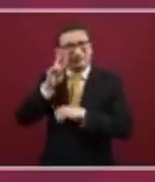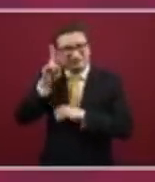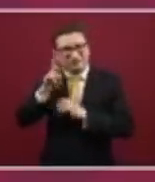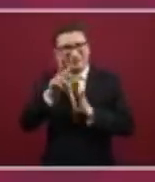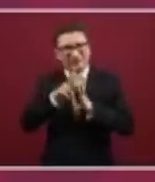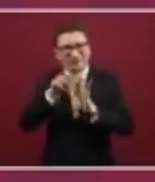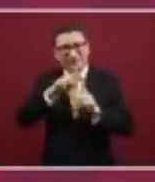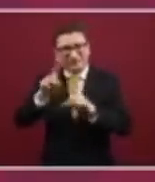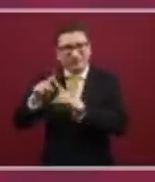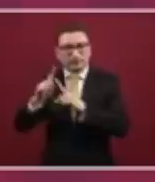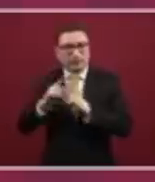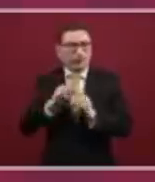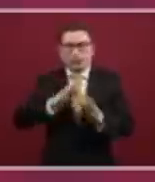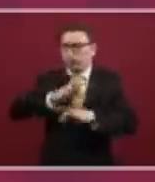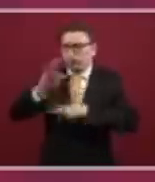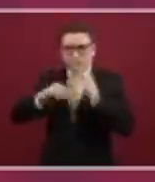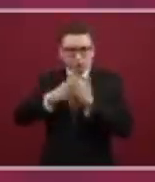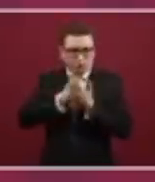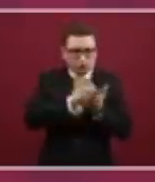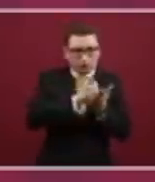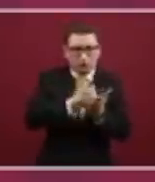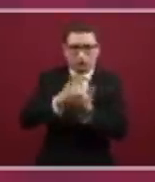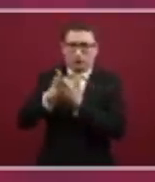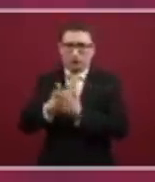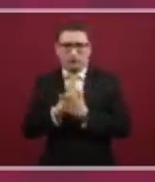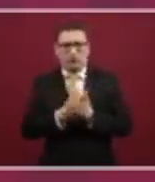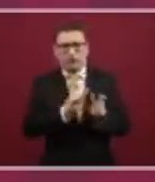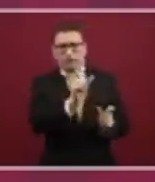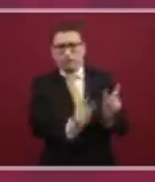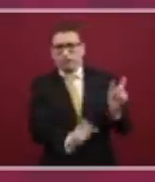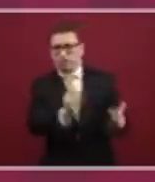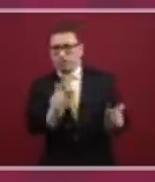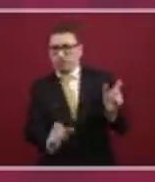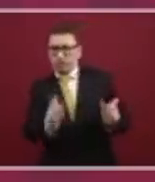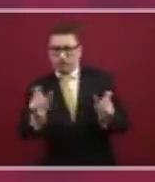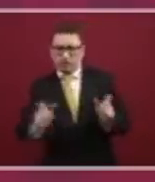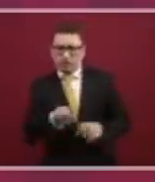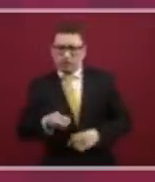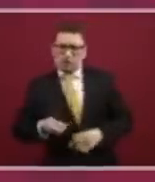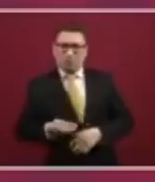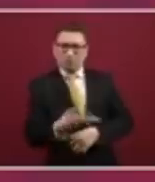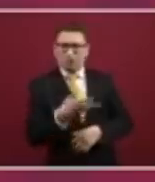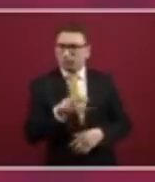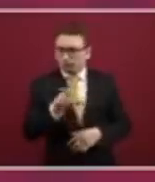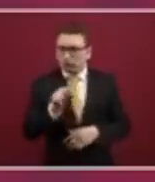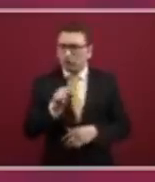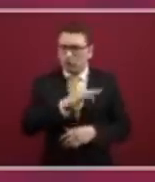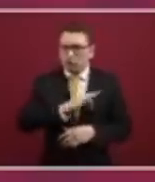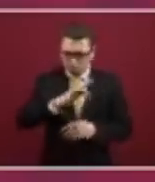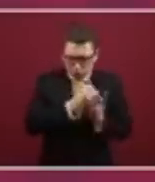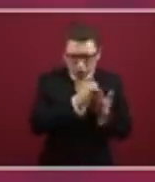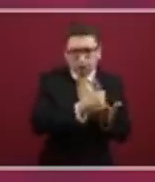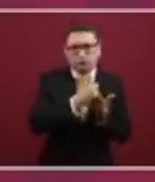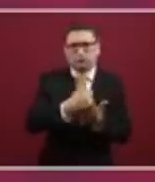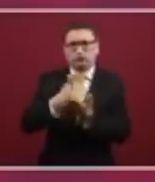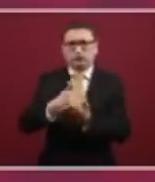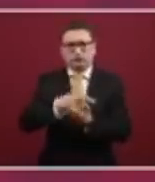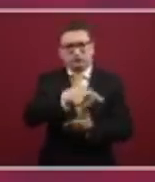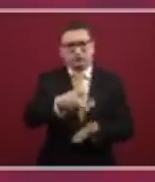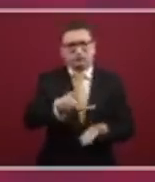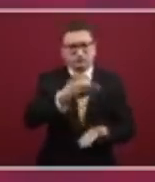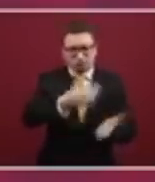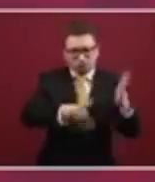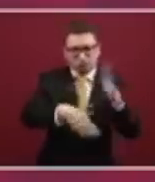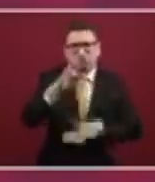con el apoyo de todos, sin estigmatizar, puedan salir adelante,